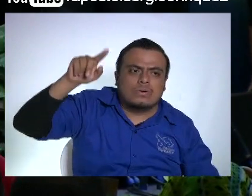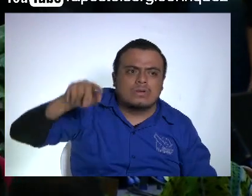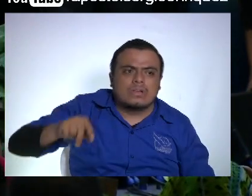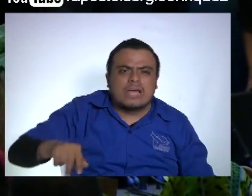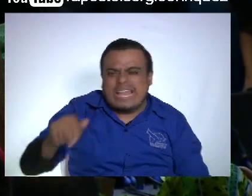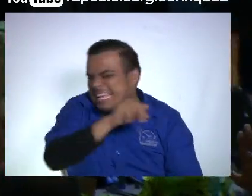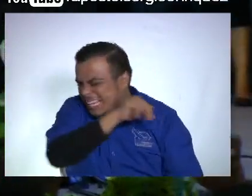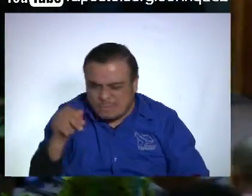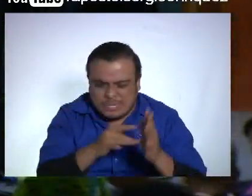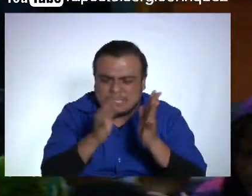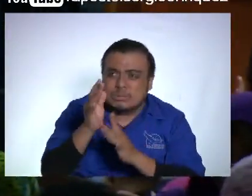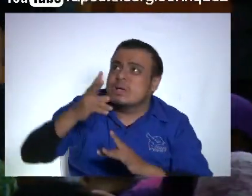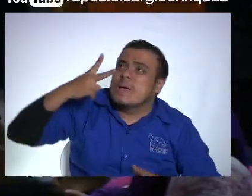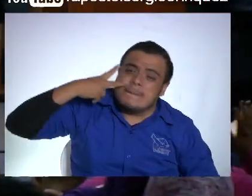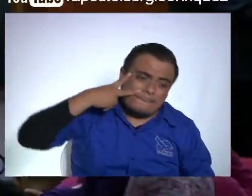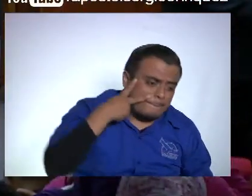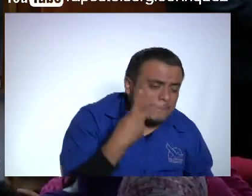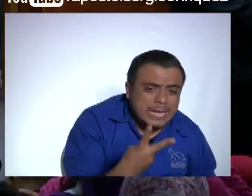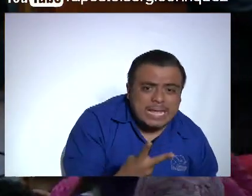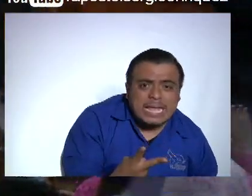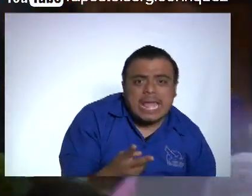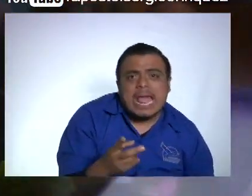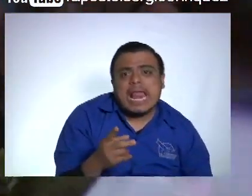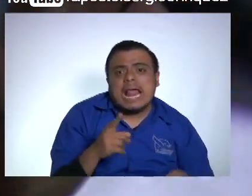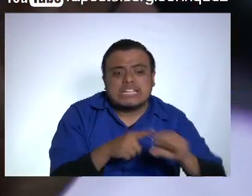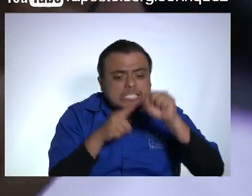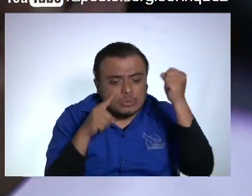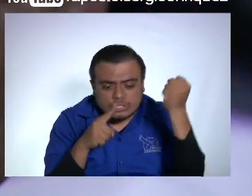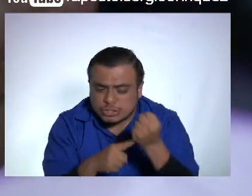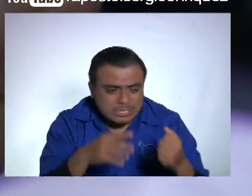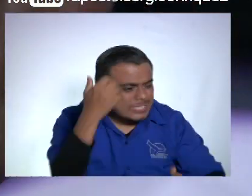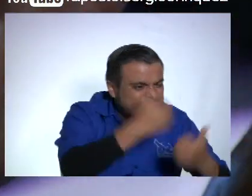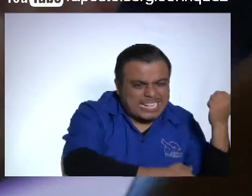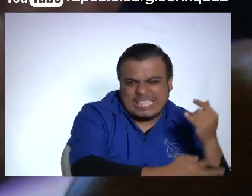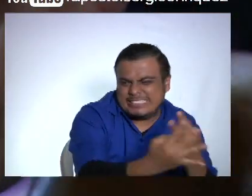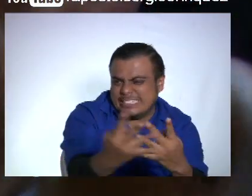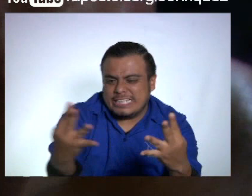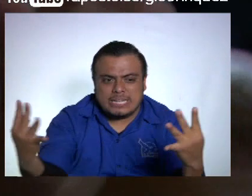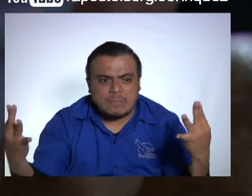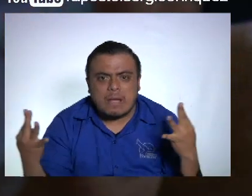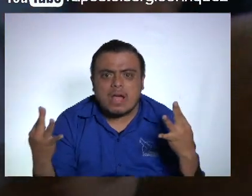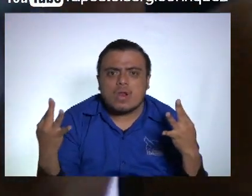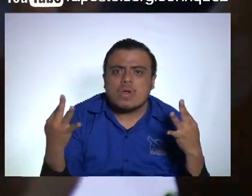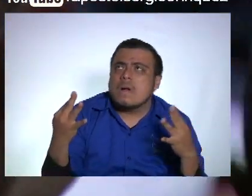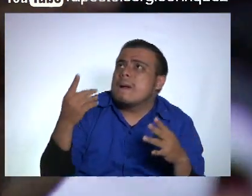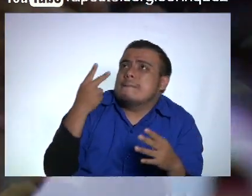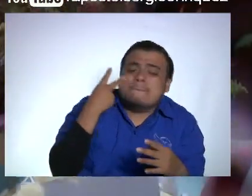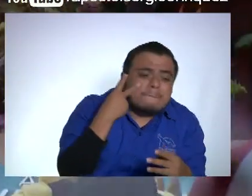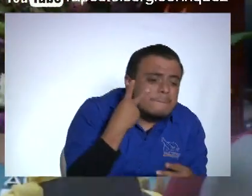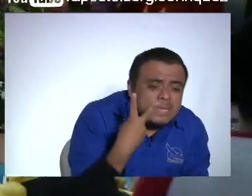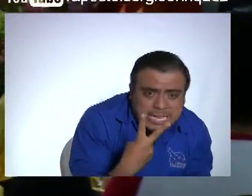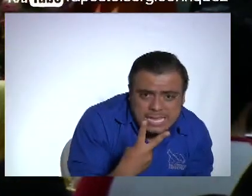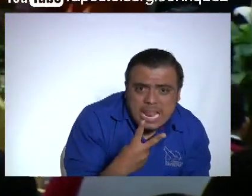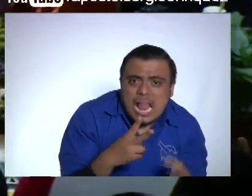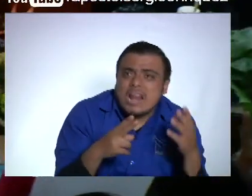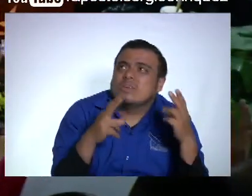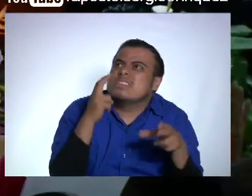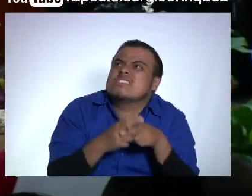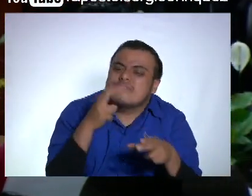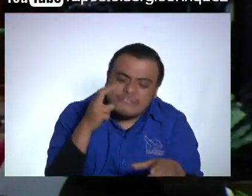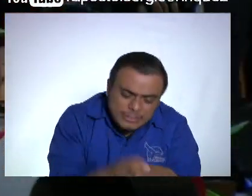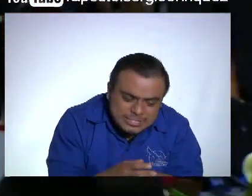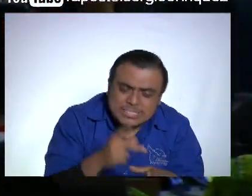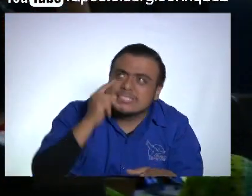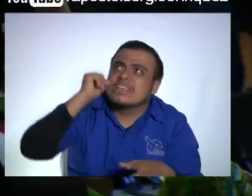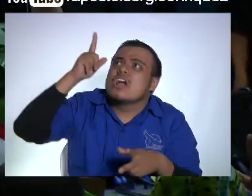Mira la circunstancia de cada hermano, mira ese momento difícil y darles la victoria esta